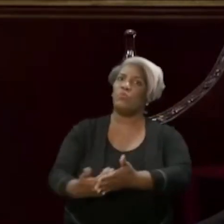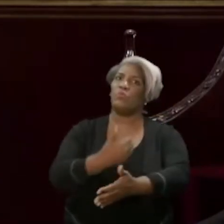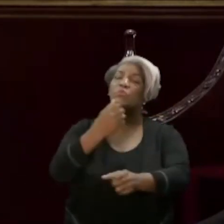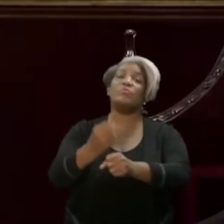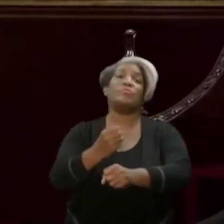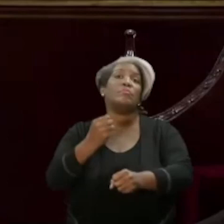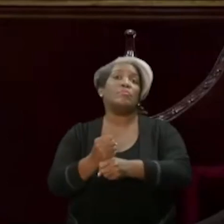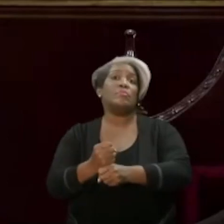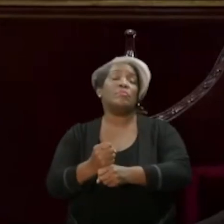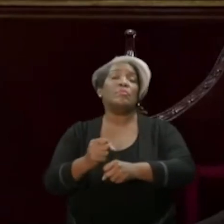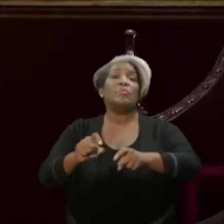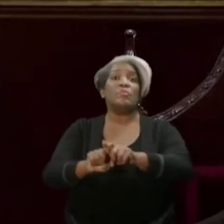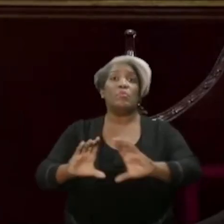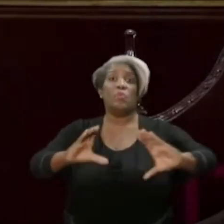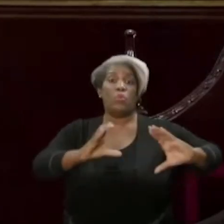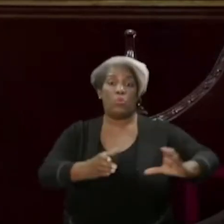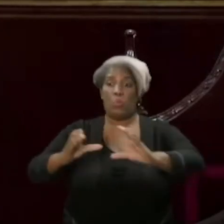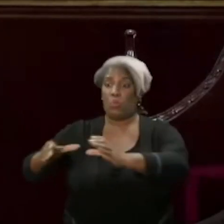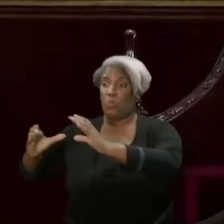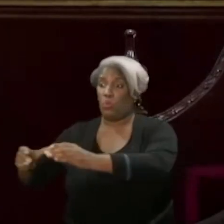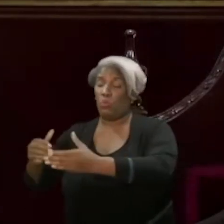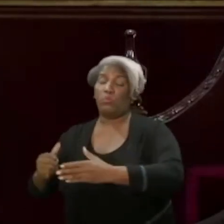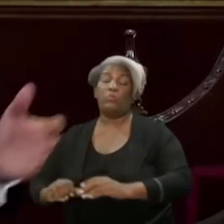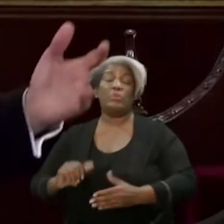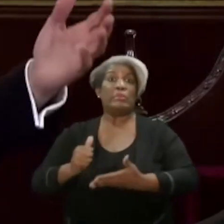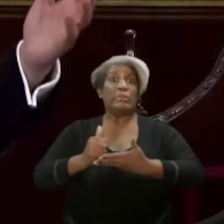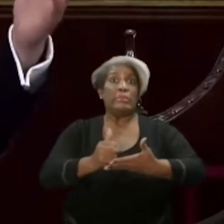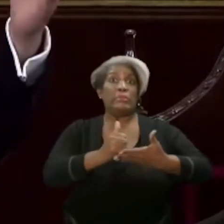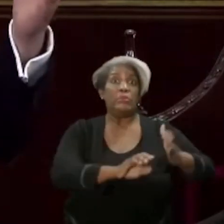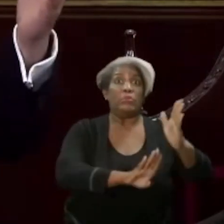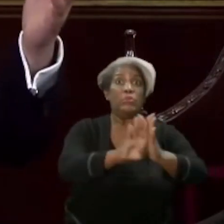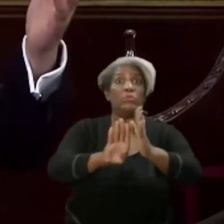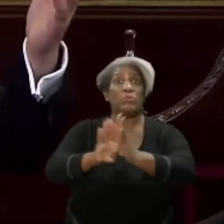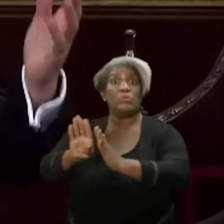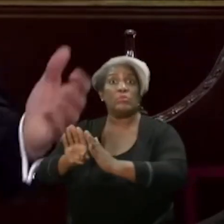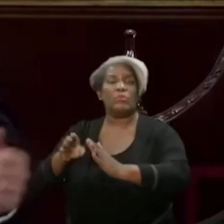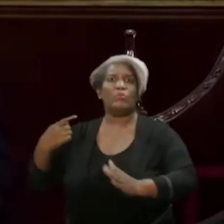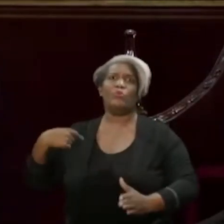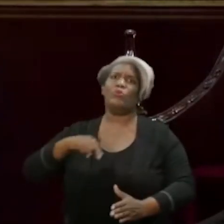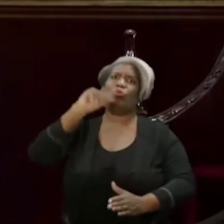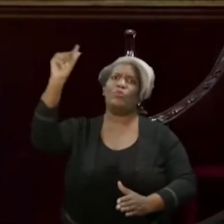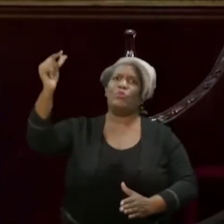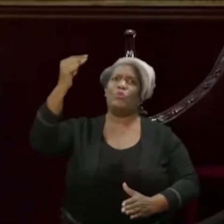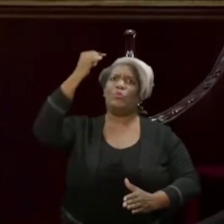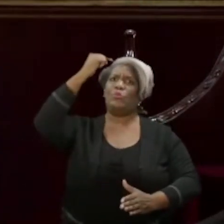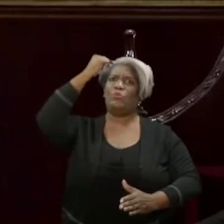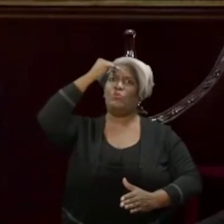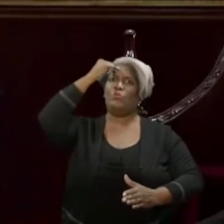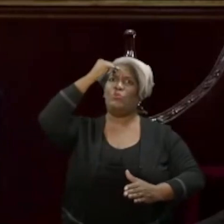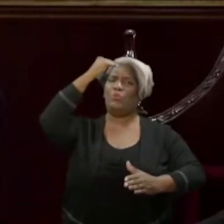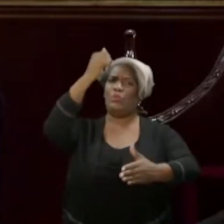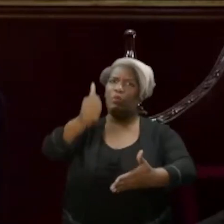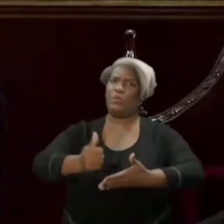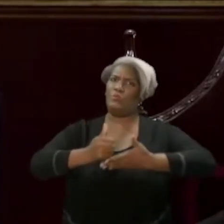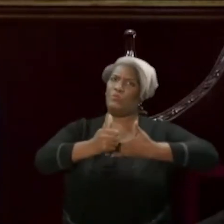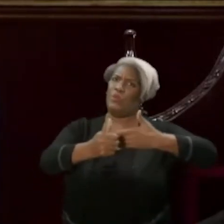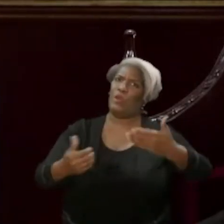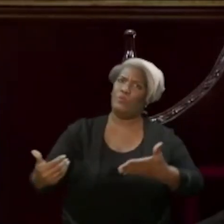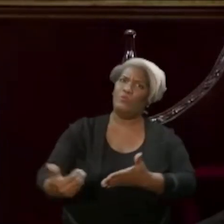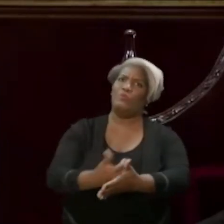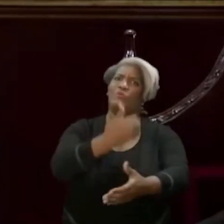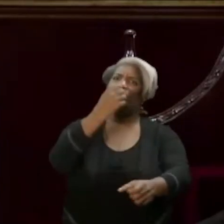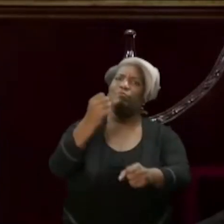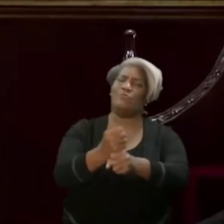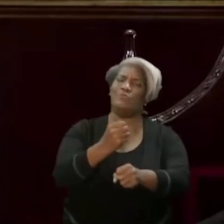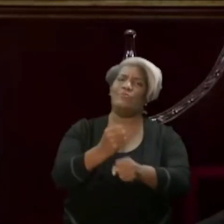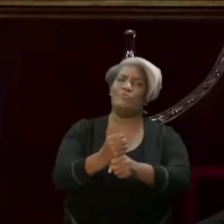nuestros sectores estratégicos y aperturas a otros nuevos, que me hace poder afirmar que somos el gobierno del empleo. En el año